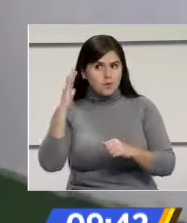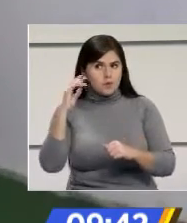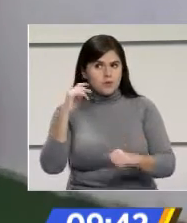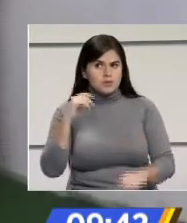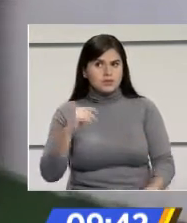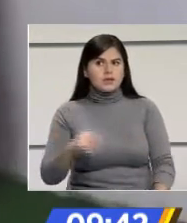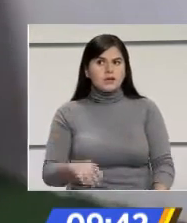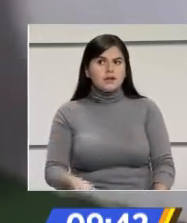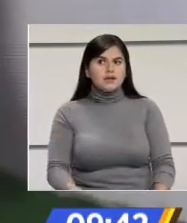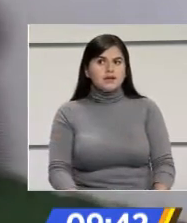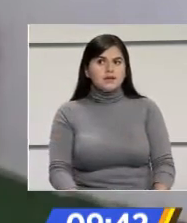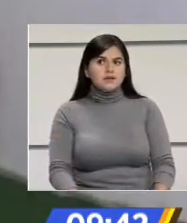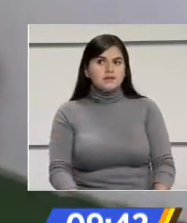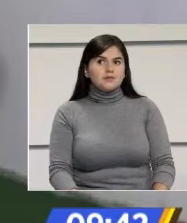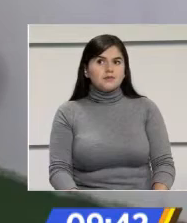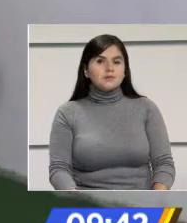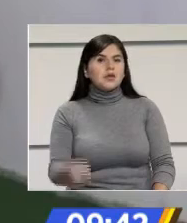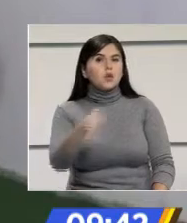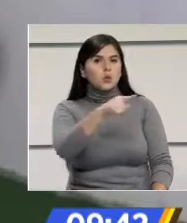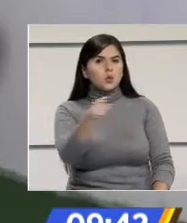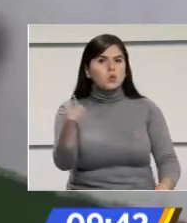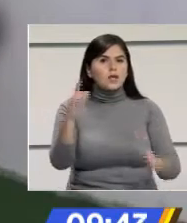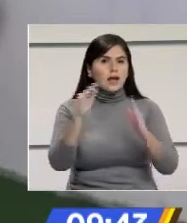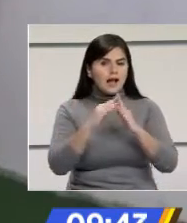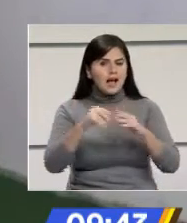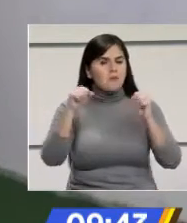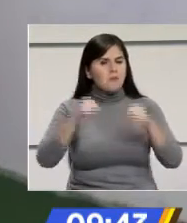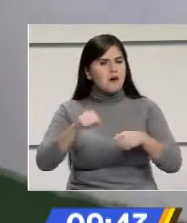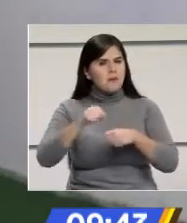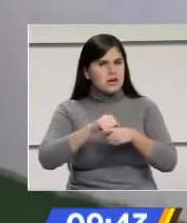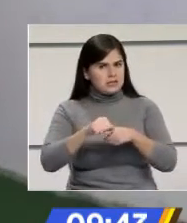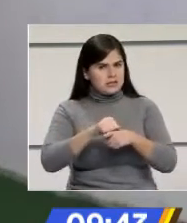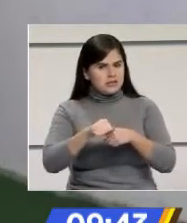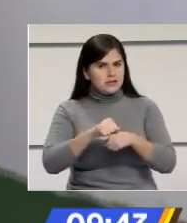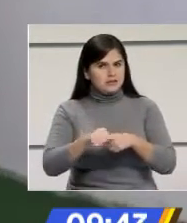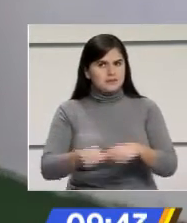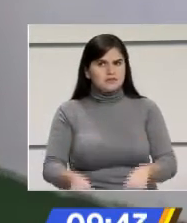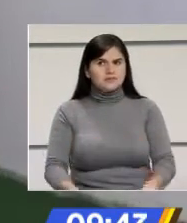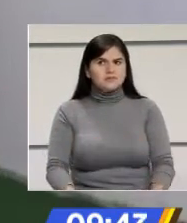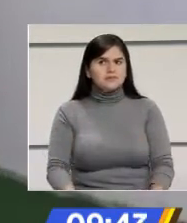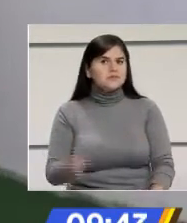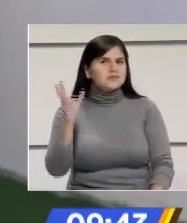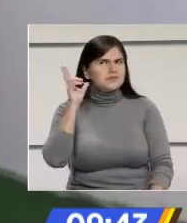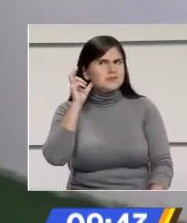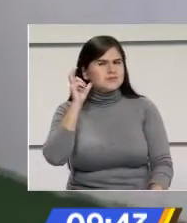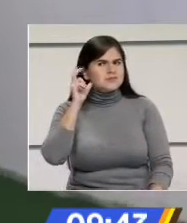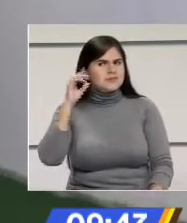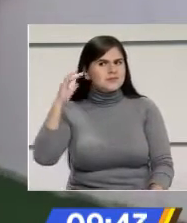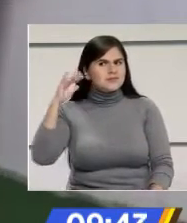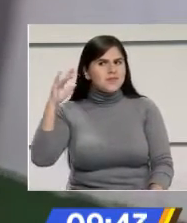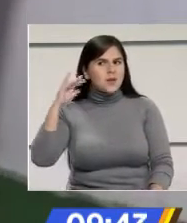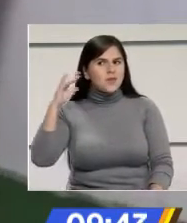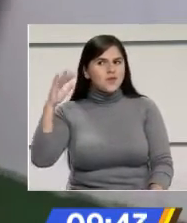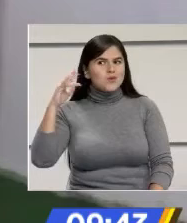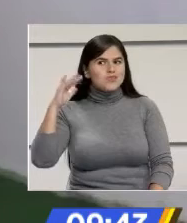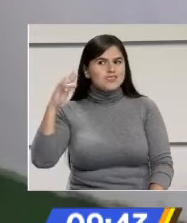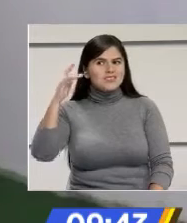ambiente. Usted se quede en el estudio y en esta cita. ¡Uy, ahí uy, uy, ahora! Muy bien, excelente.